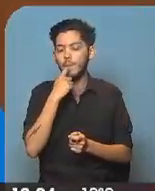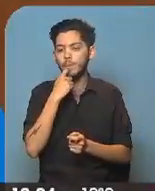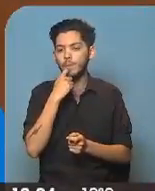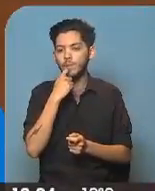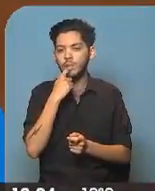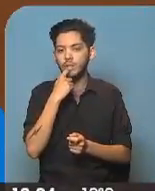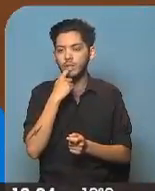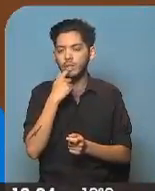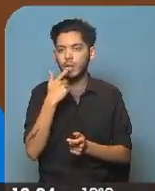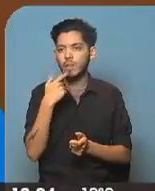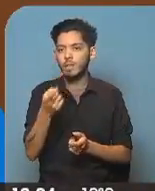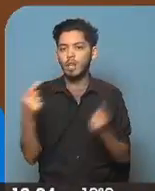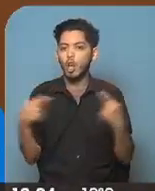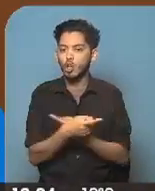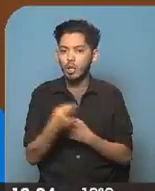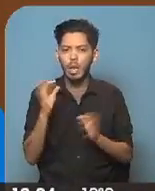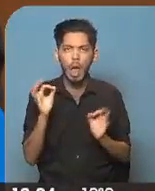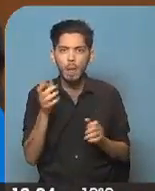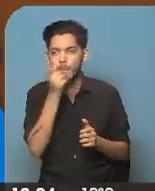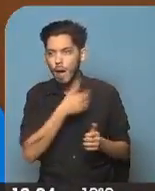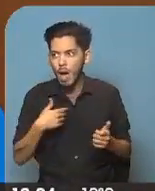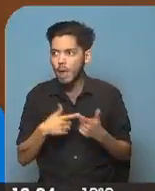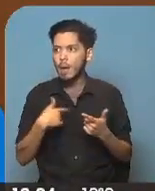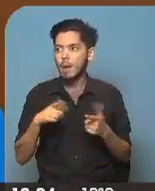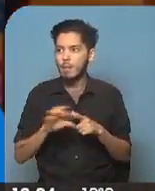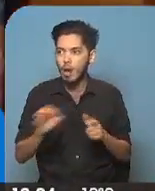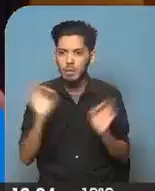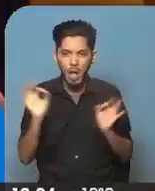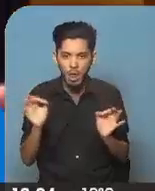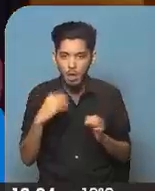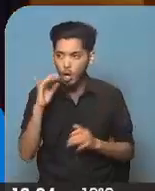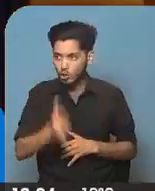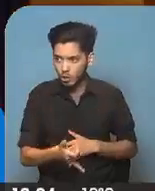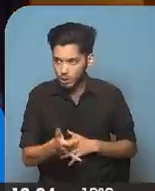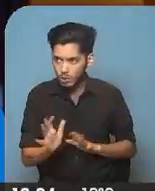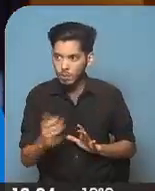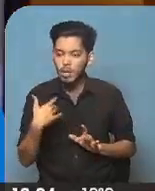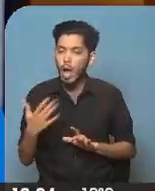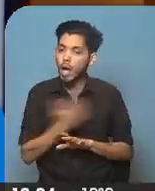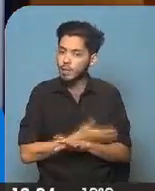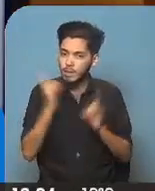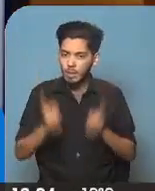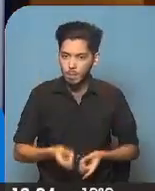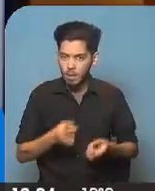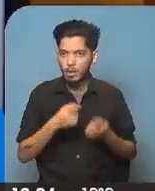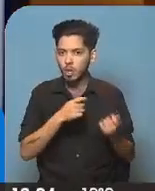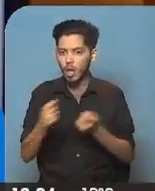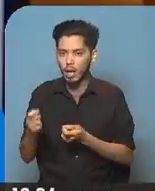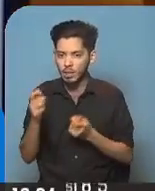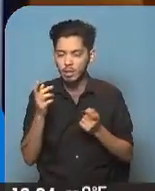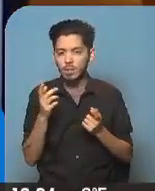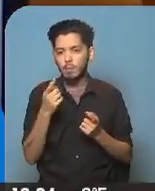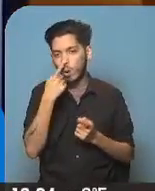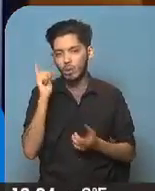padre ningún hermano nadie se puede oponer a la legislación anterior también éramos donantes presuntos pero la última decisión